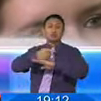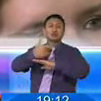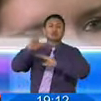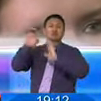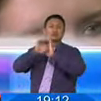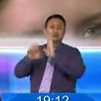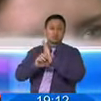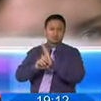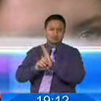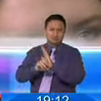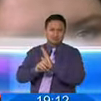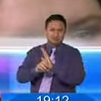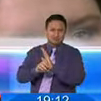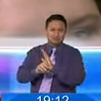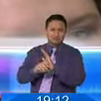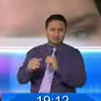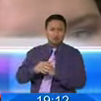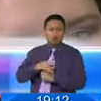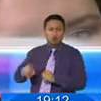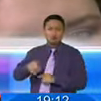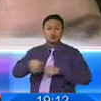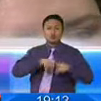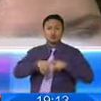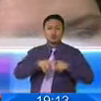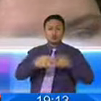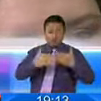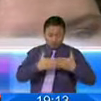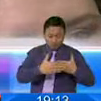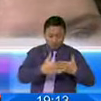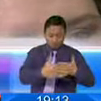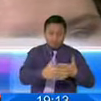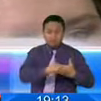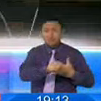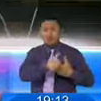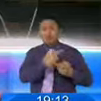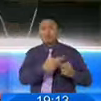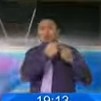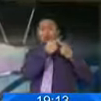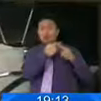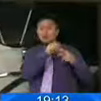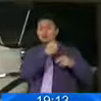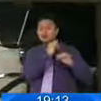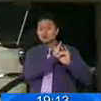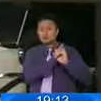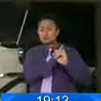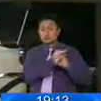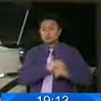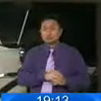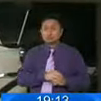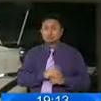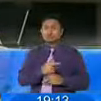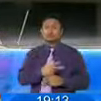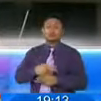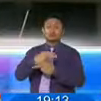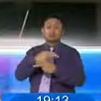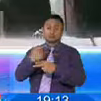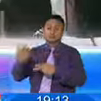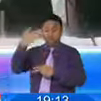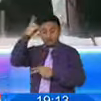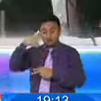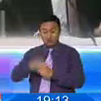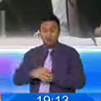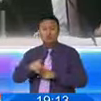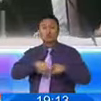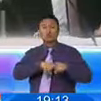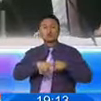constituyentes y de menos aún suspender concursos en marcha que son competencia de otro poder del Estado. Es que el Consejo Transitorio decidió suspender el concurso para